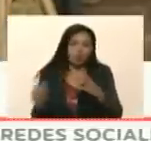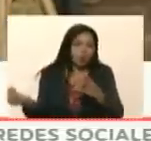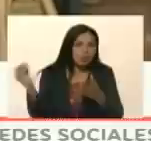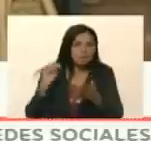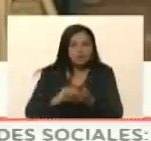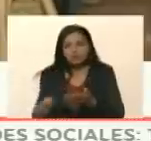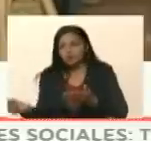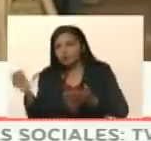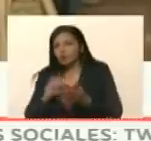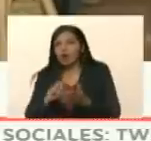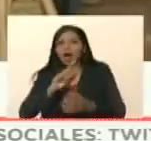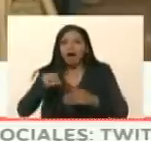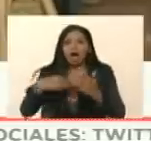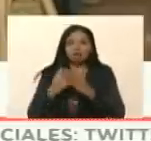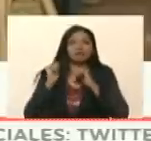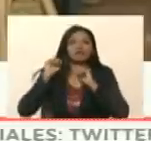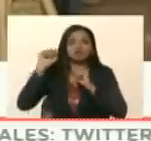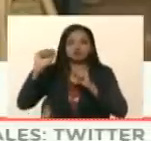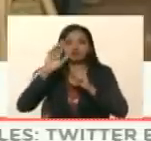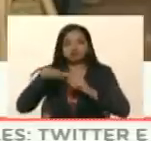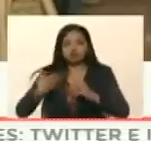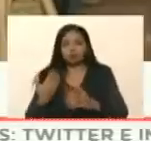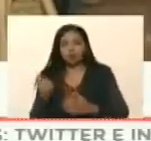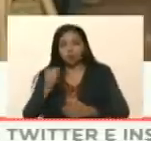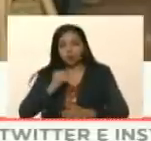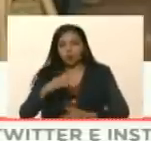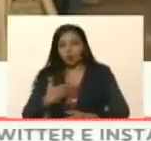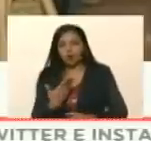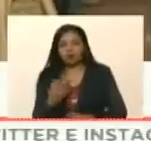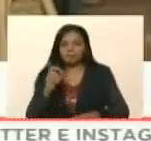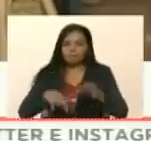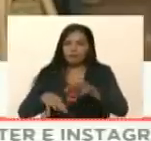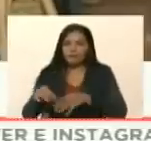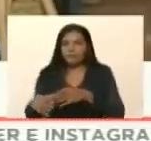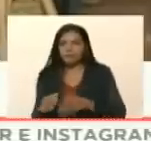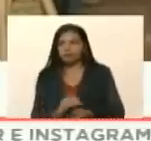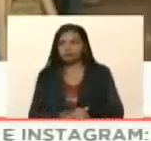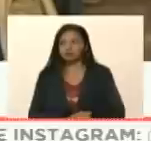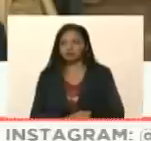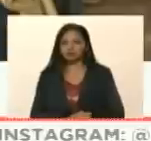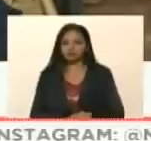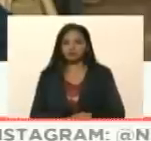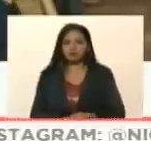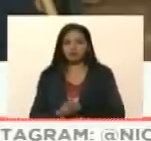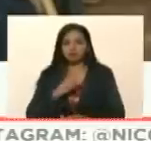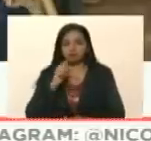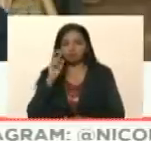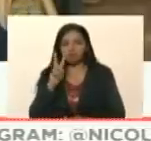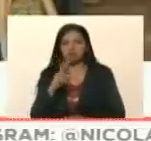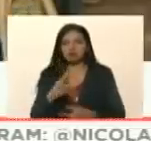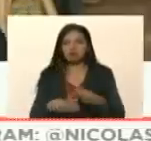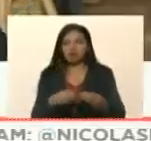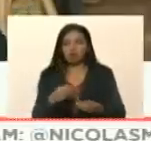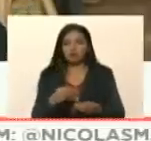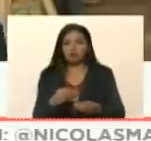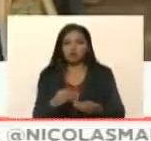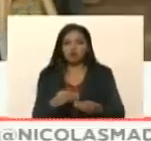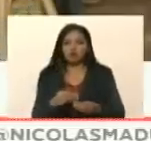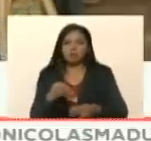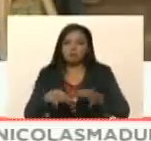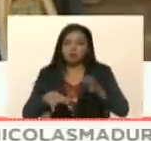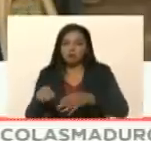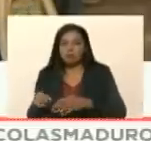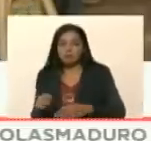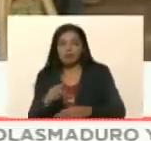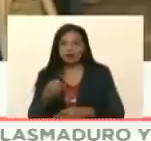que la logremos, perseverando, abriendo el surco, sembrando, levantando, levantando la cosecha y llevando